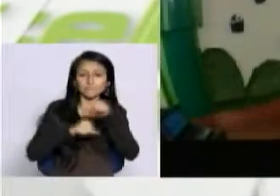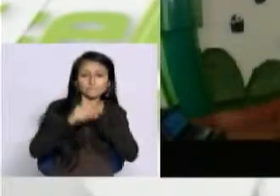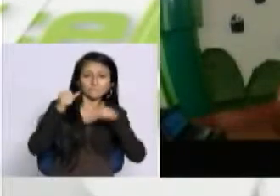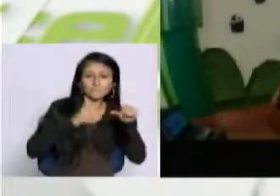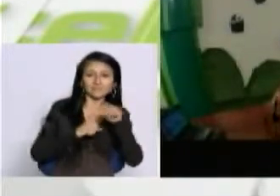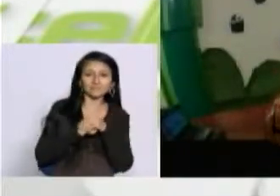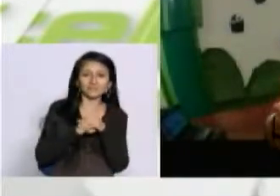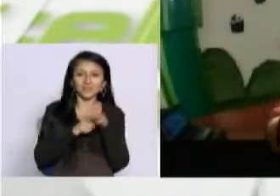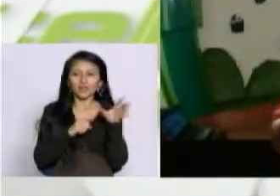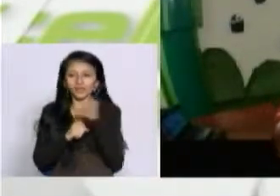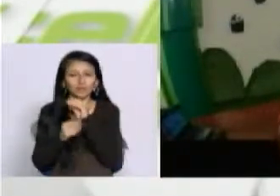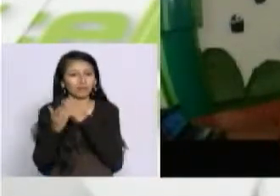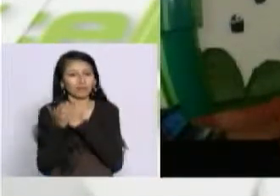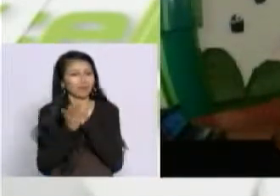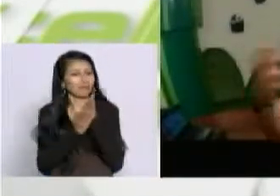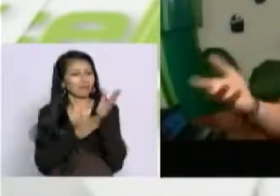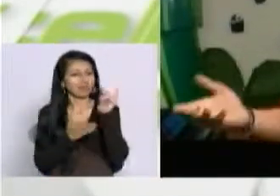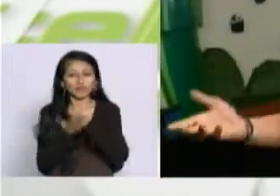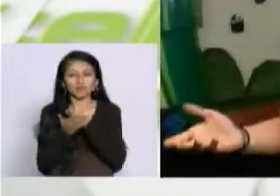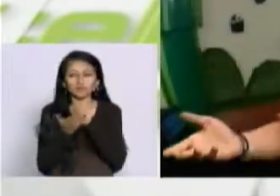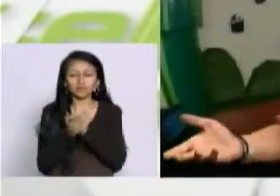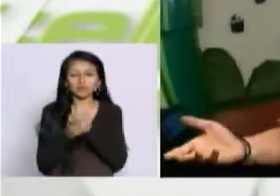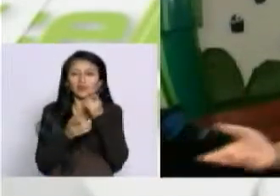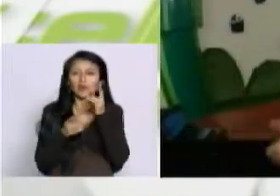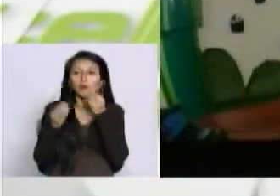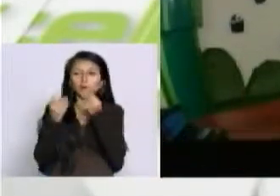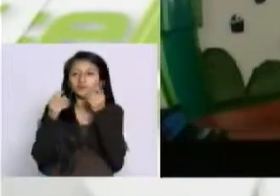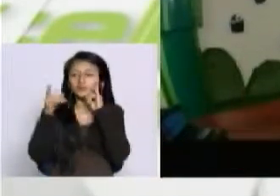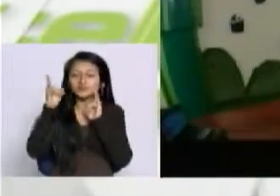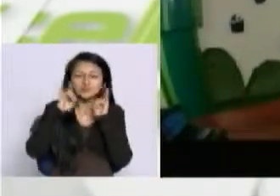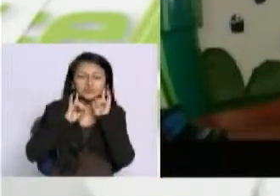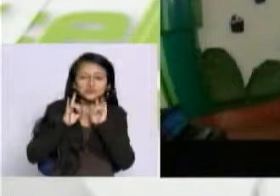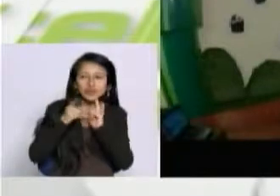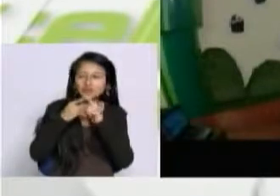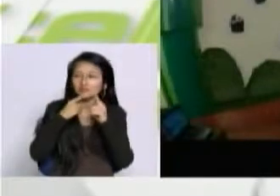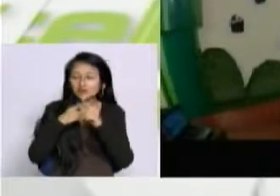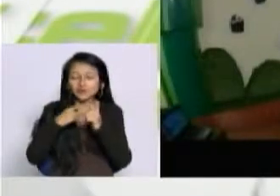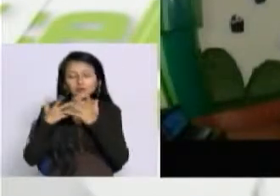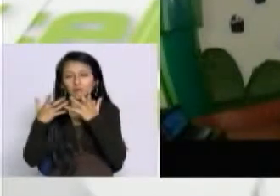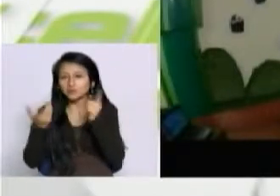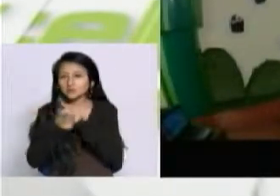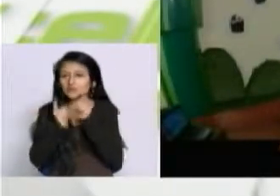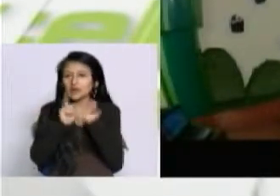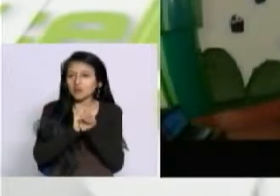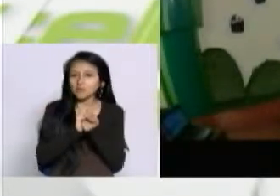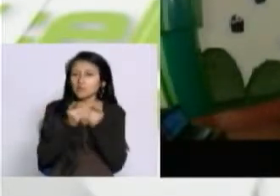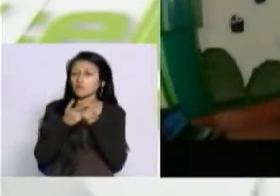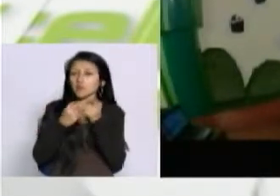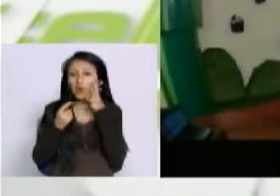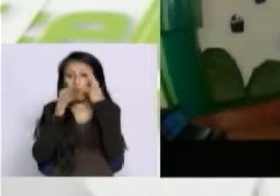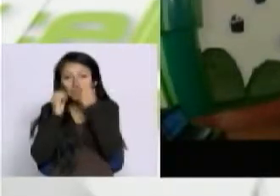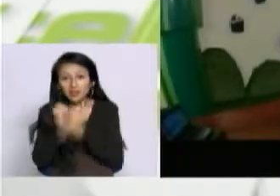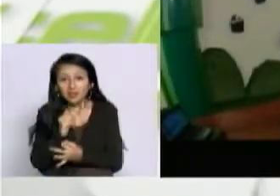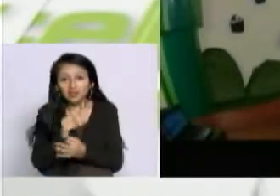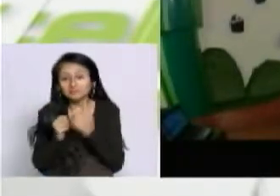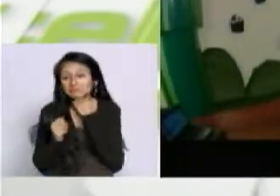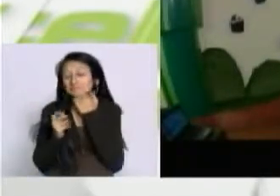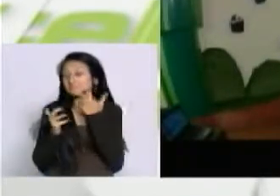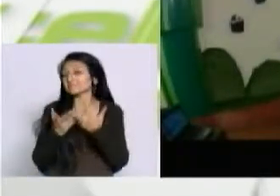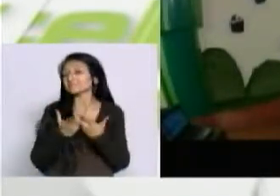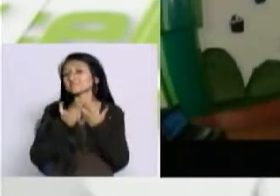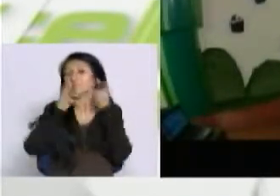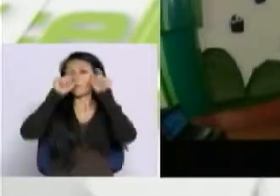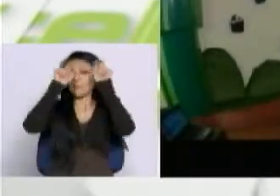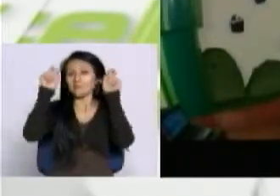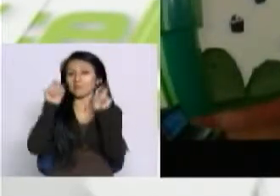iban hacia la misma línea, y era que se escuchaban muchos rumores que decían que algo iba a pasar con el programa, pero que no había nada claro. Entonces fue